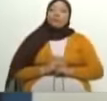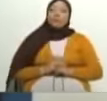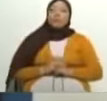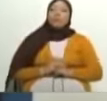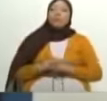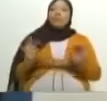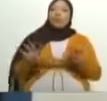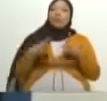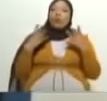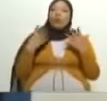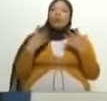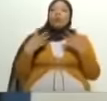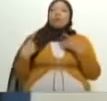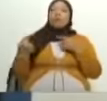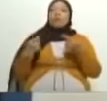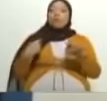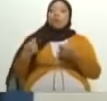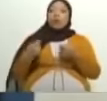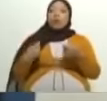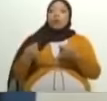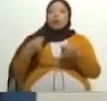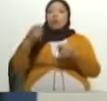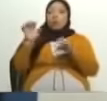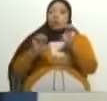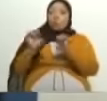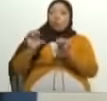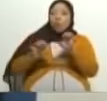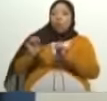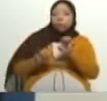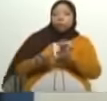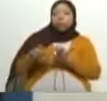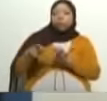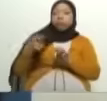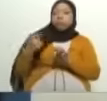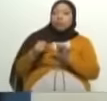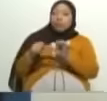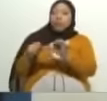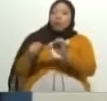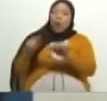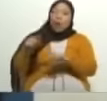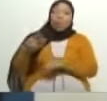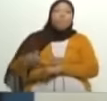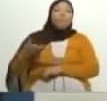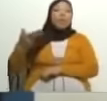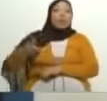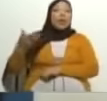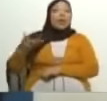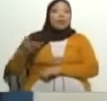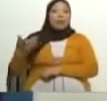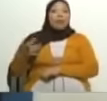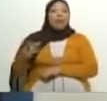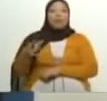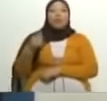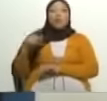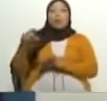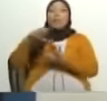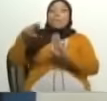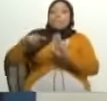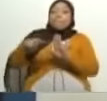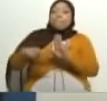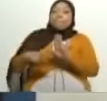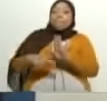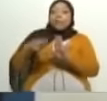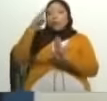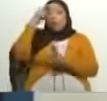nueve un mecanismo de verificación y seguimiento que es muy importante para velar por el cumplimiento de